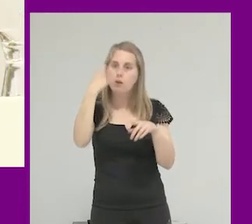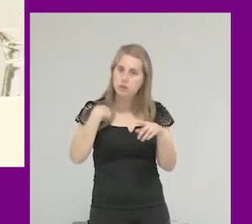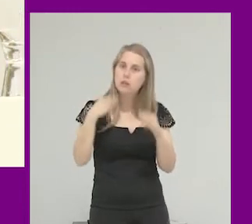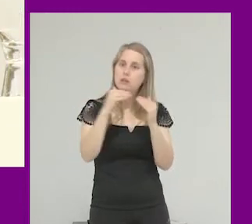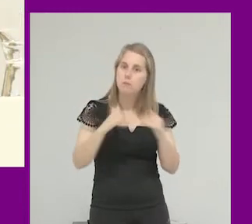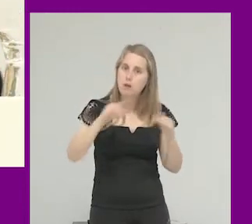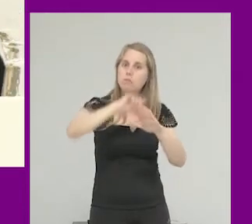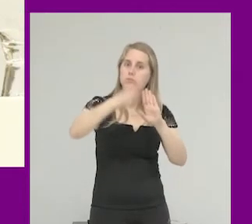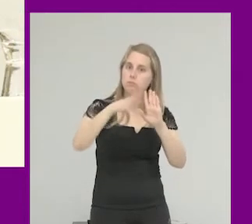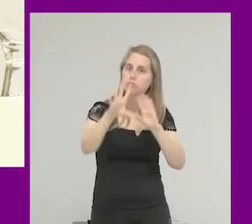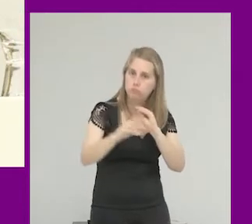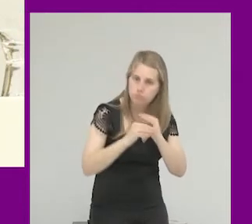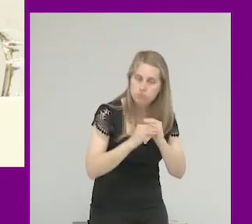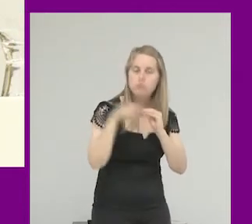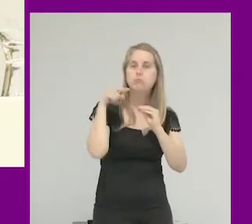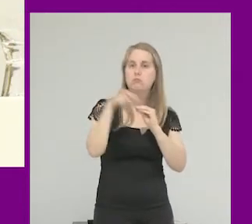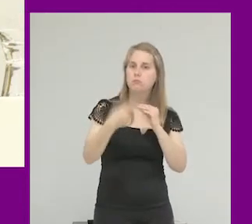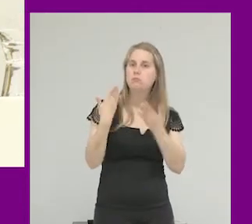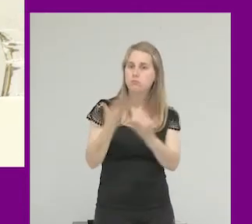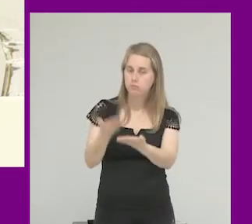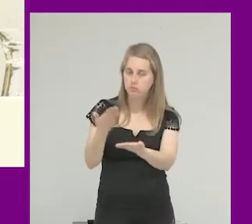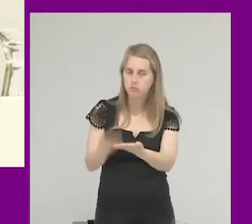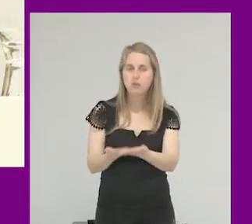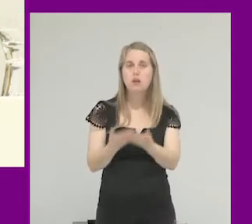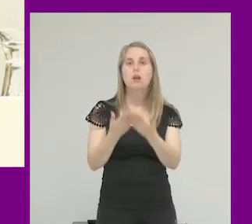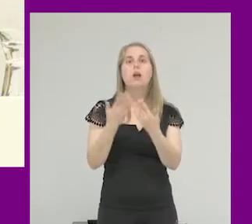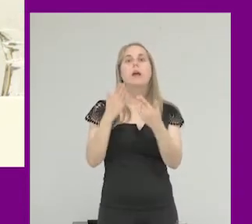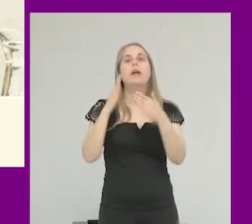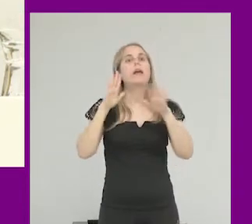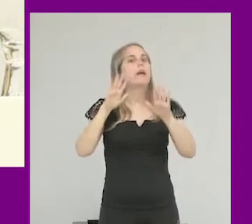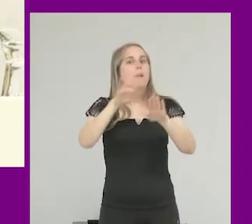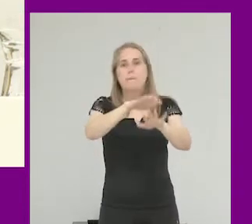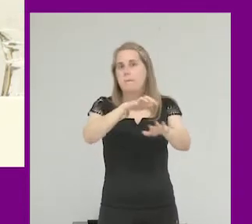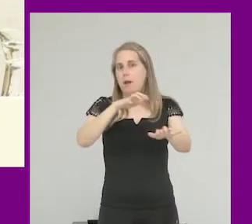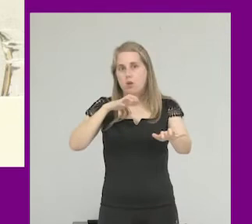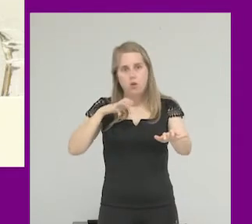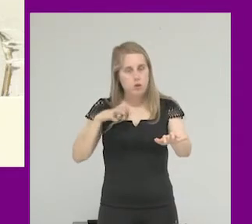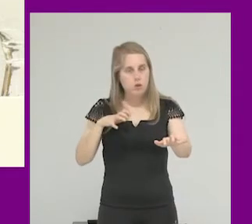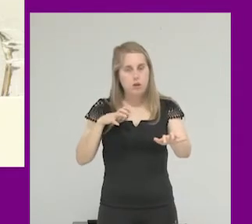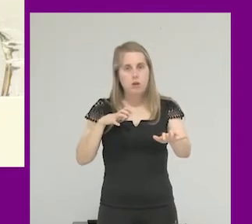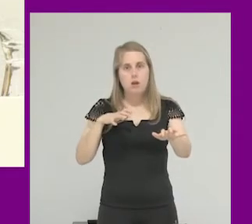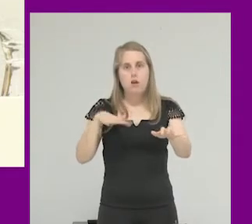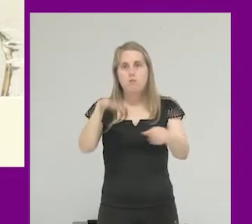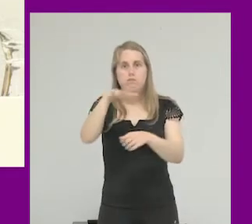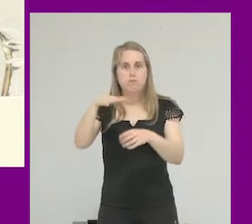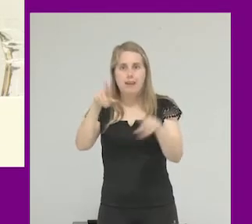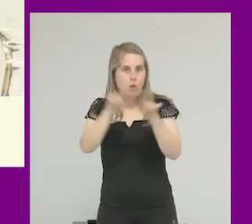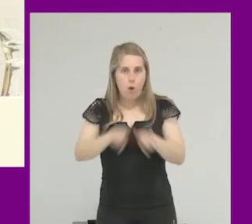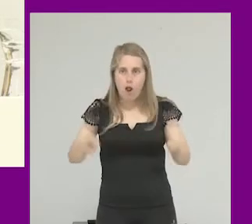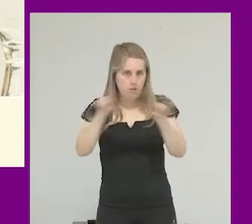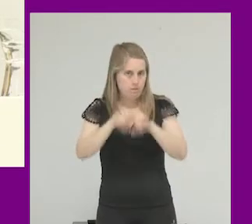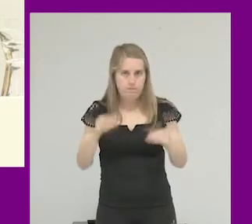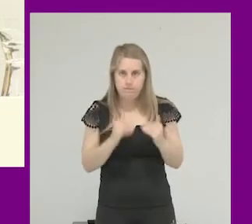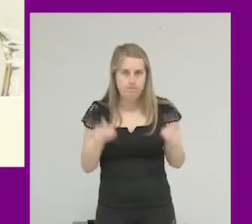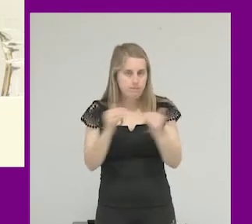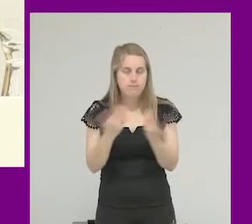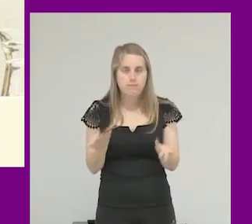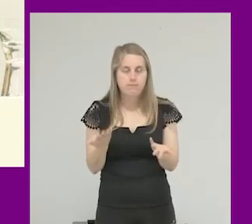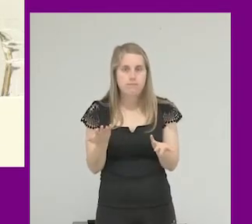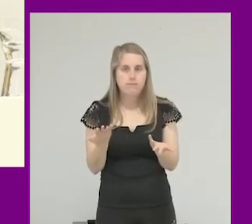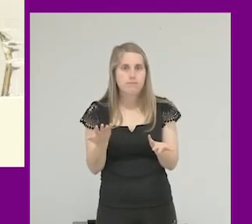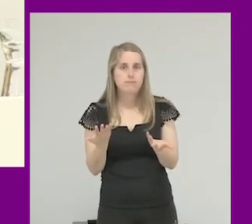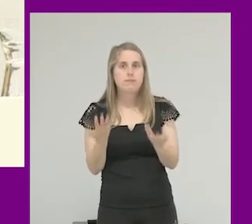disposición adicional, y sin embargo, y en la mayoría de los sitios pasa igual. El hecho es que se